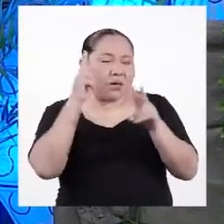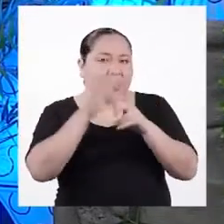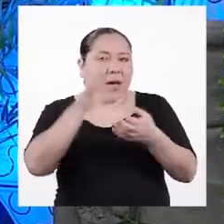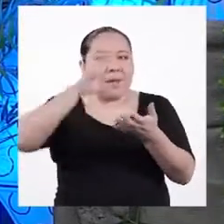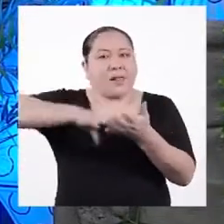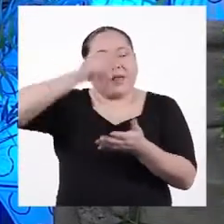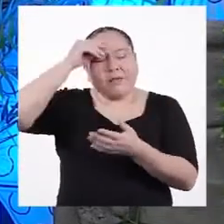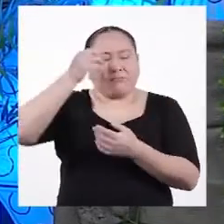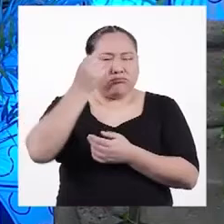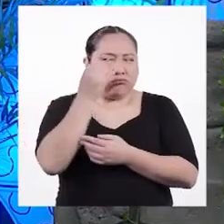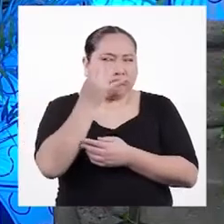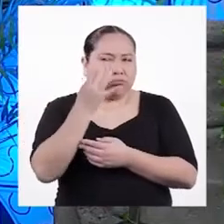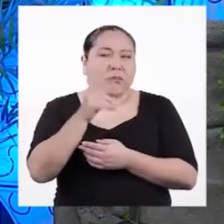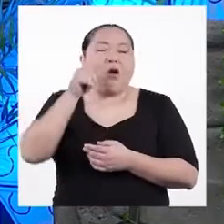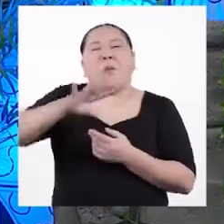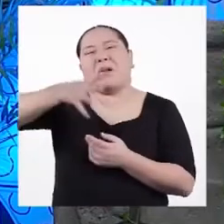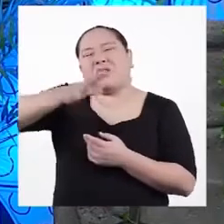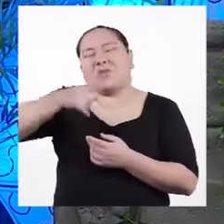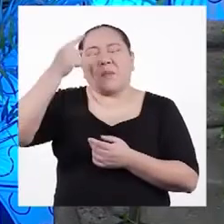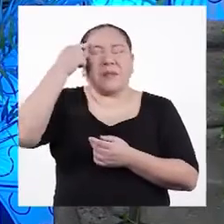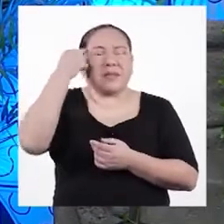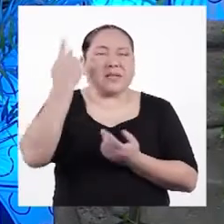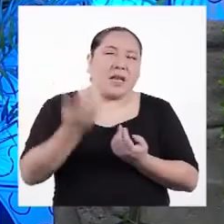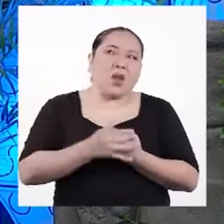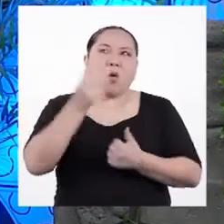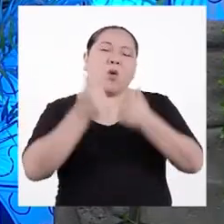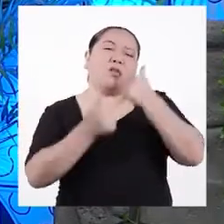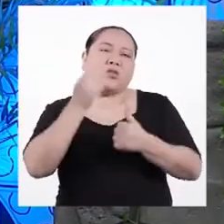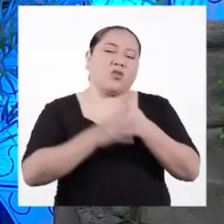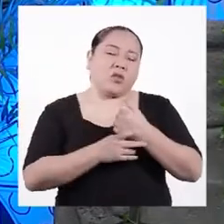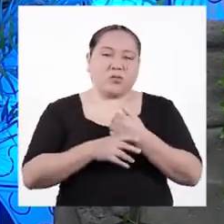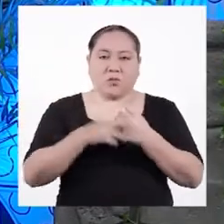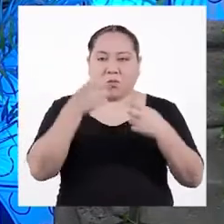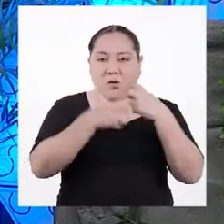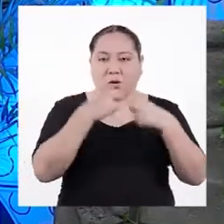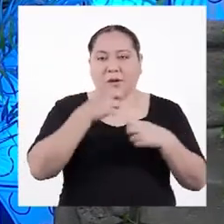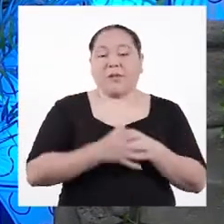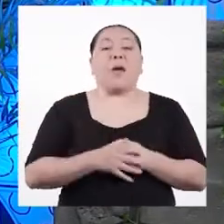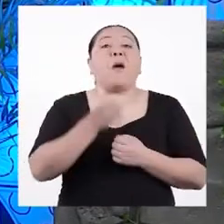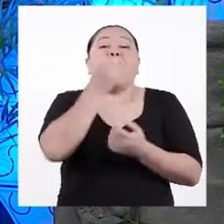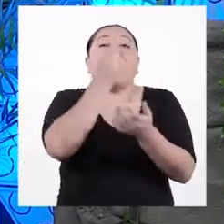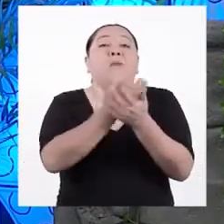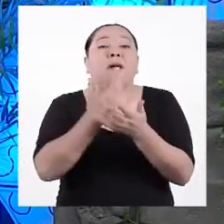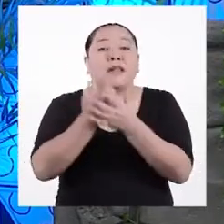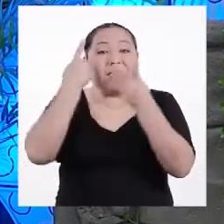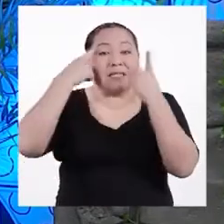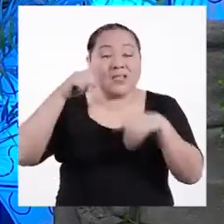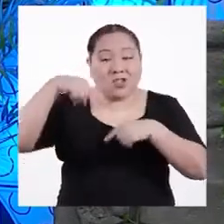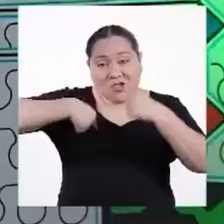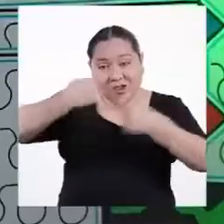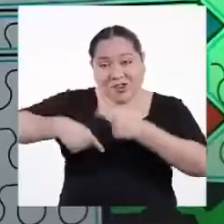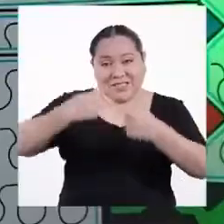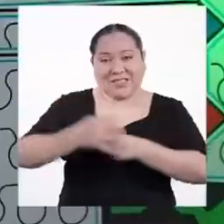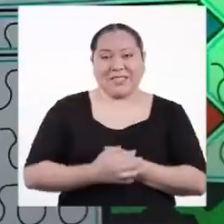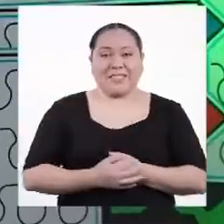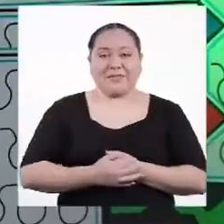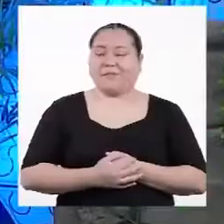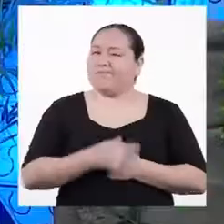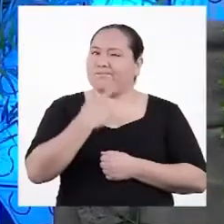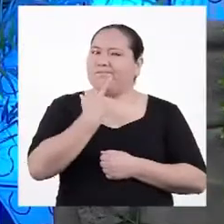a calcular o al menos estimar las probabilidades de eventos como estos para tomar buenas decisiones en nuestro día a